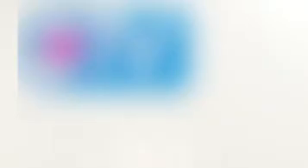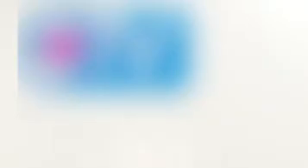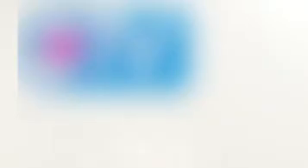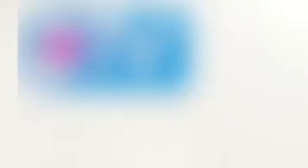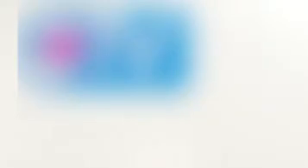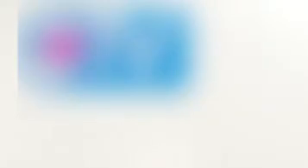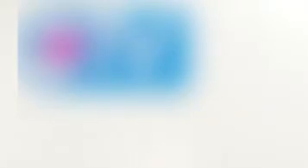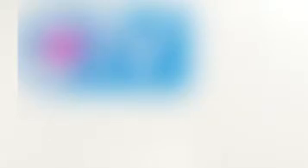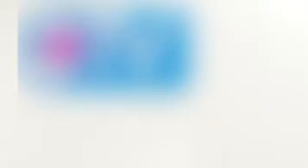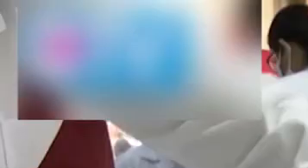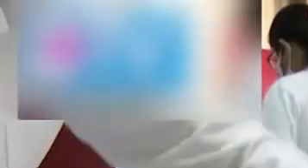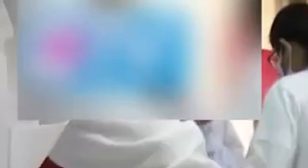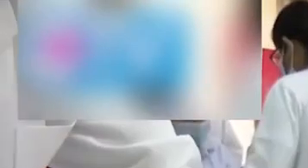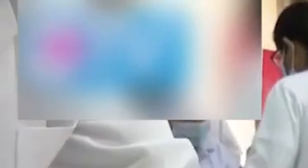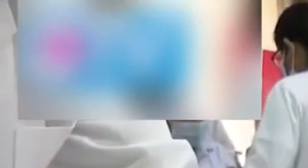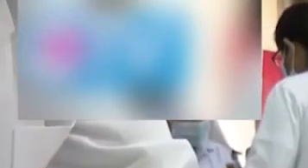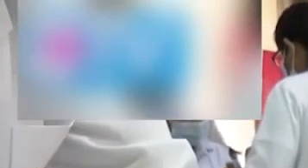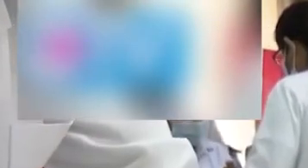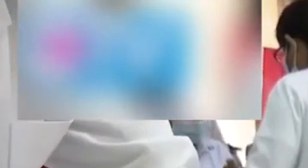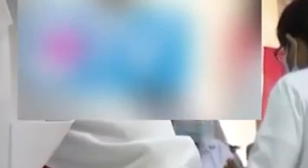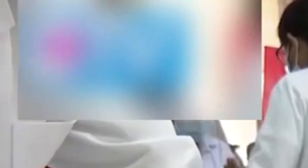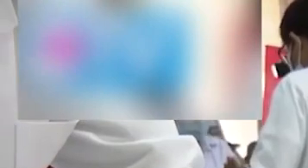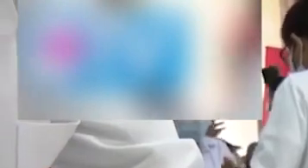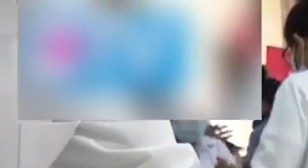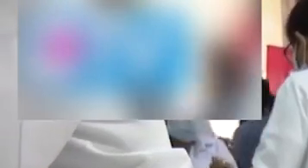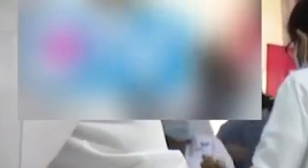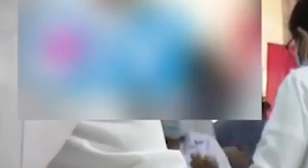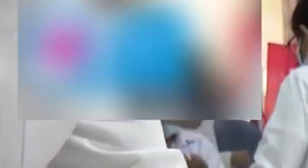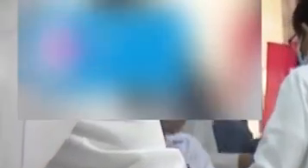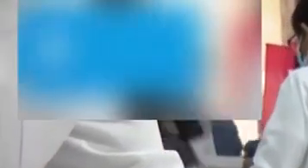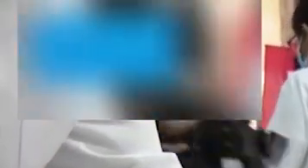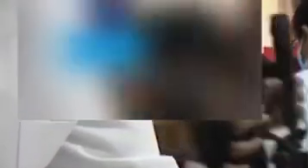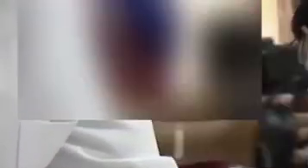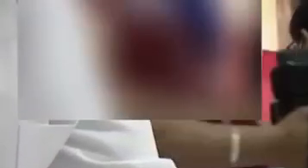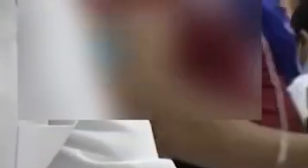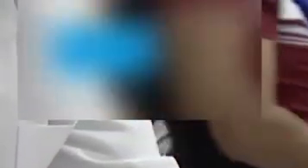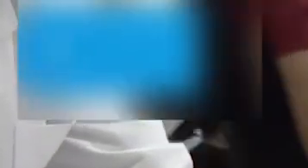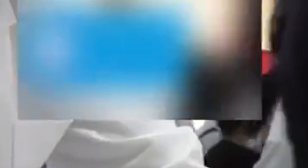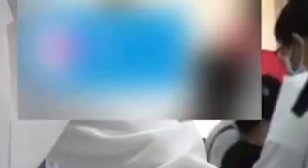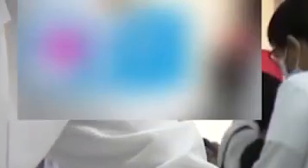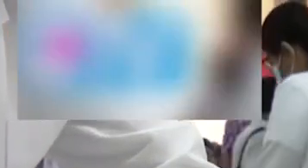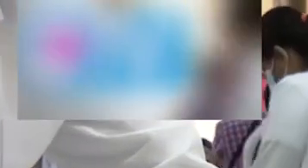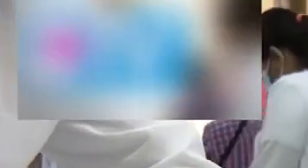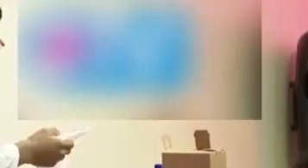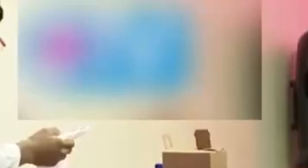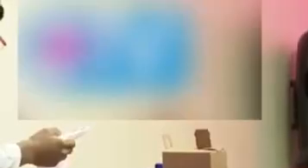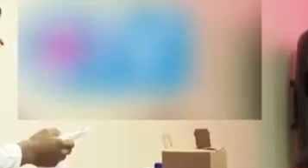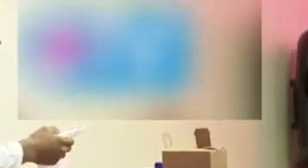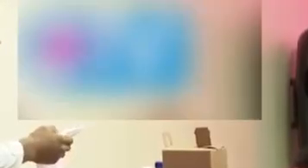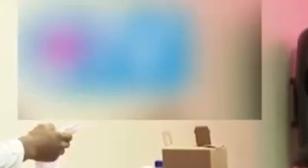mañana. Todo esto es para mañana viernes, haciendo siempre la recomendación,